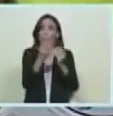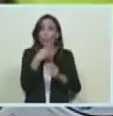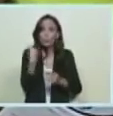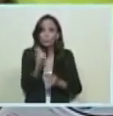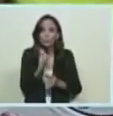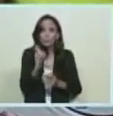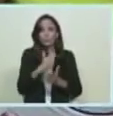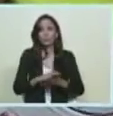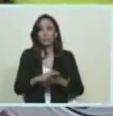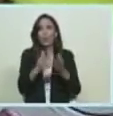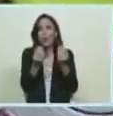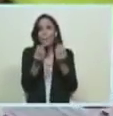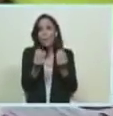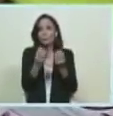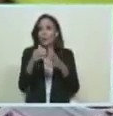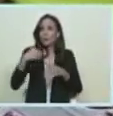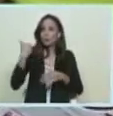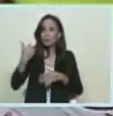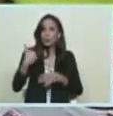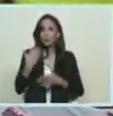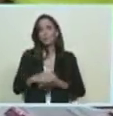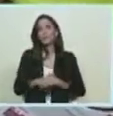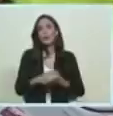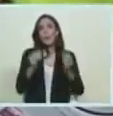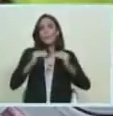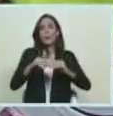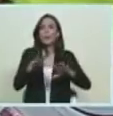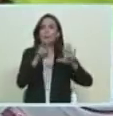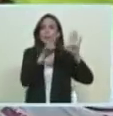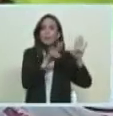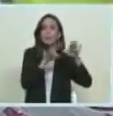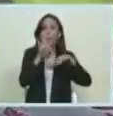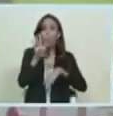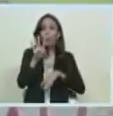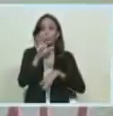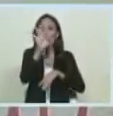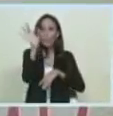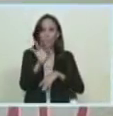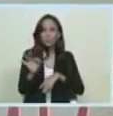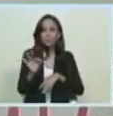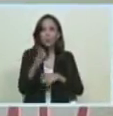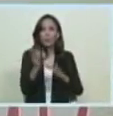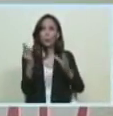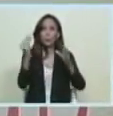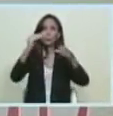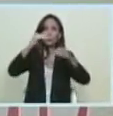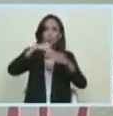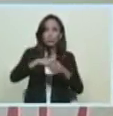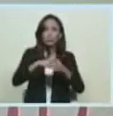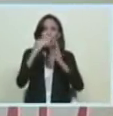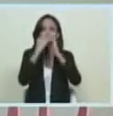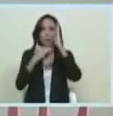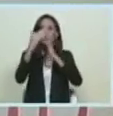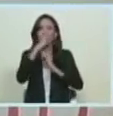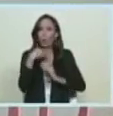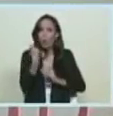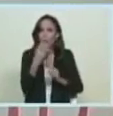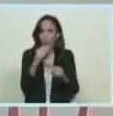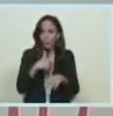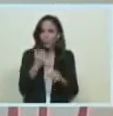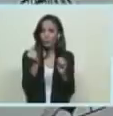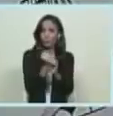del 74% somos jóvenes entre 15 y 64 años de edad. Una población económicamente activa, una